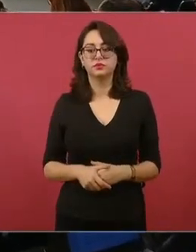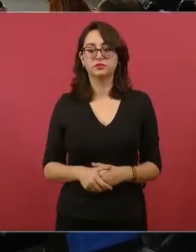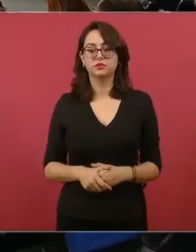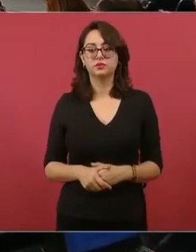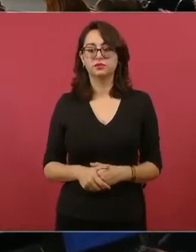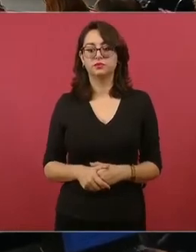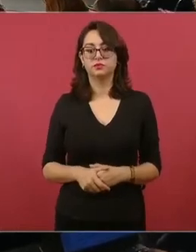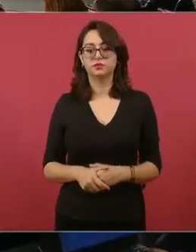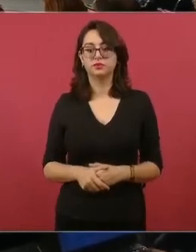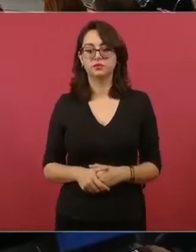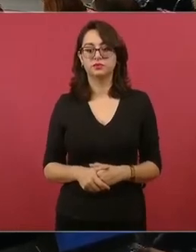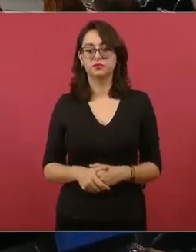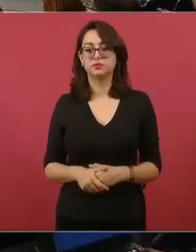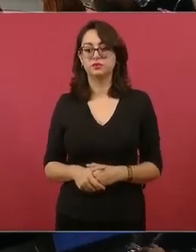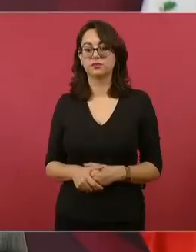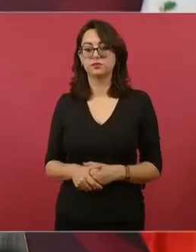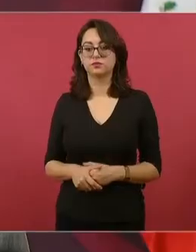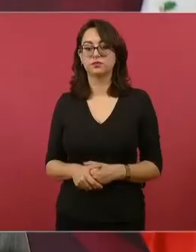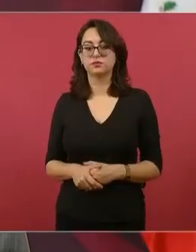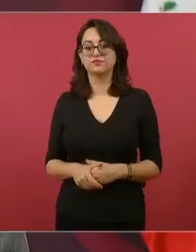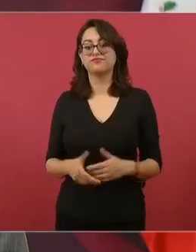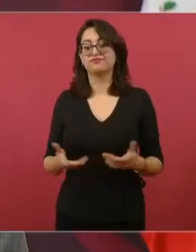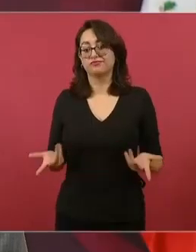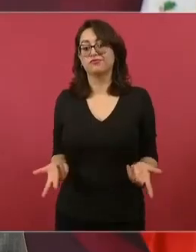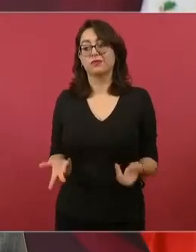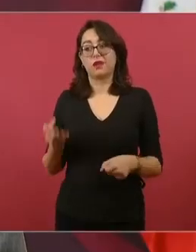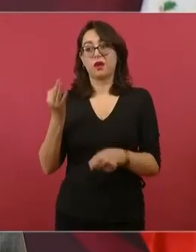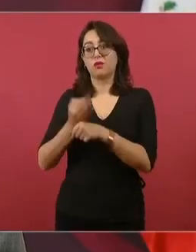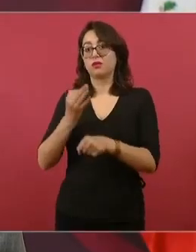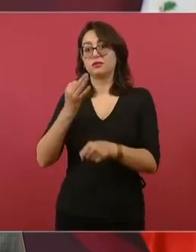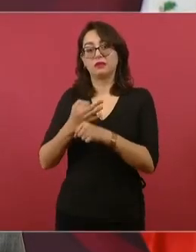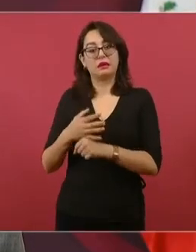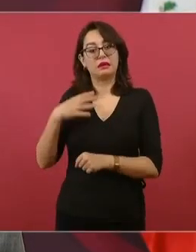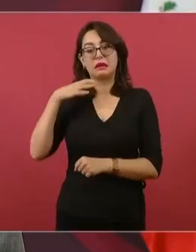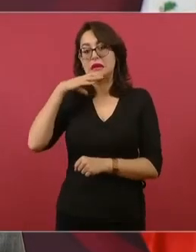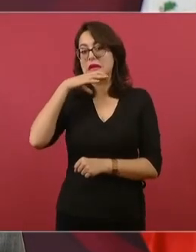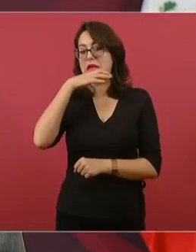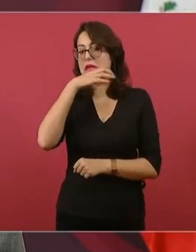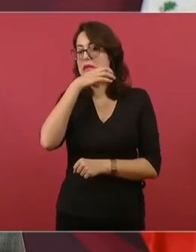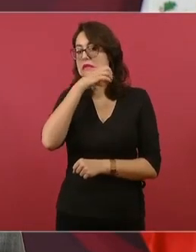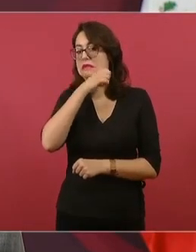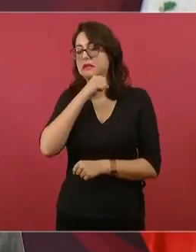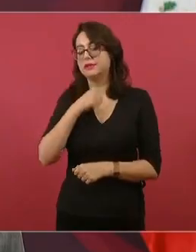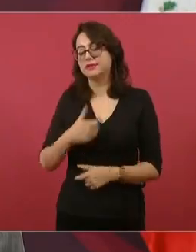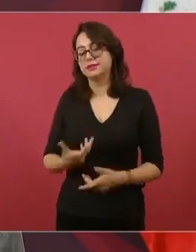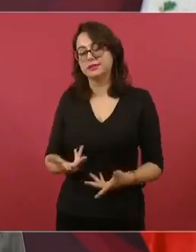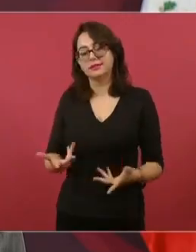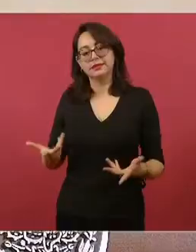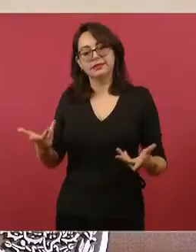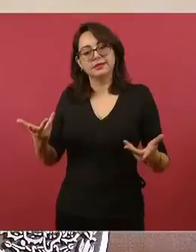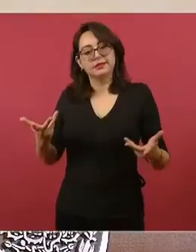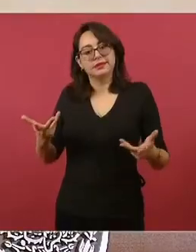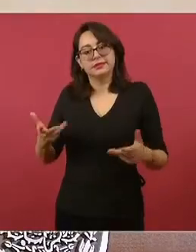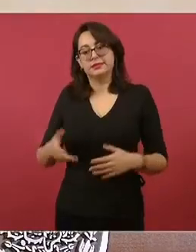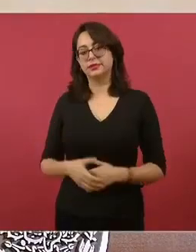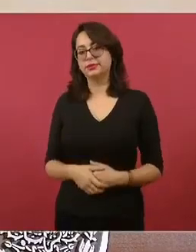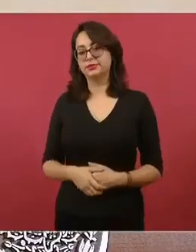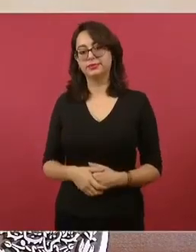Lamentamos mucho, ¿no?, pues el calor, pero para la